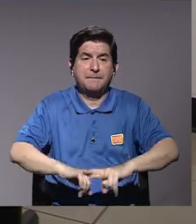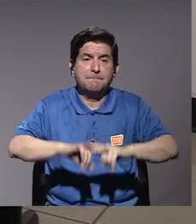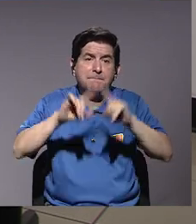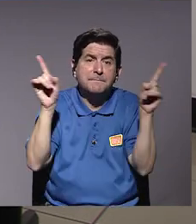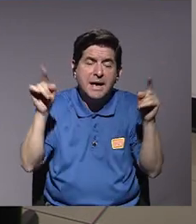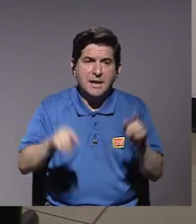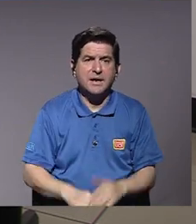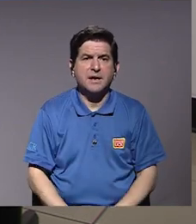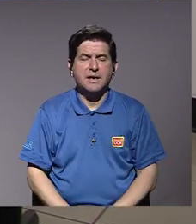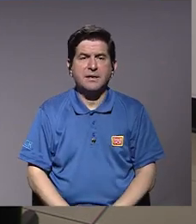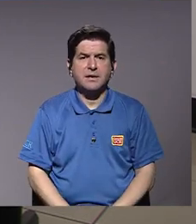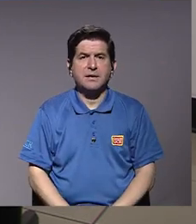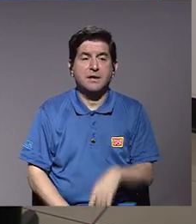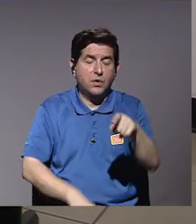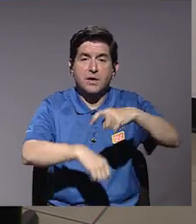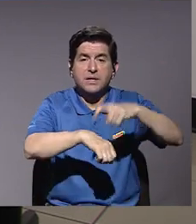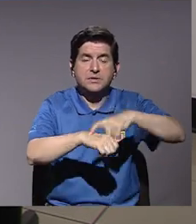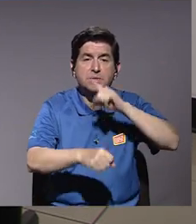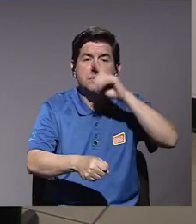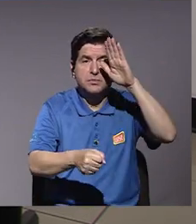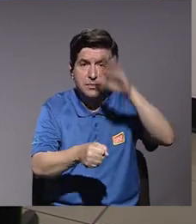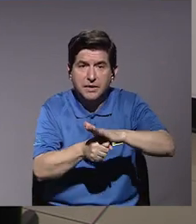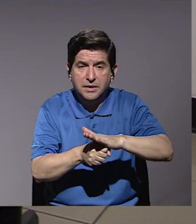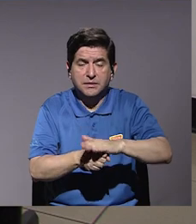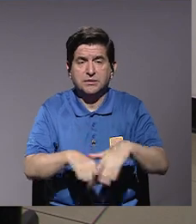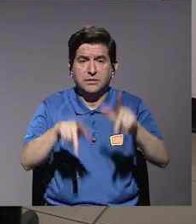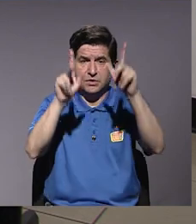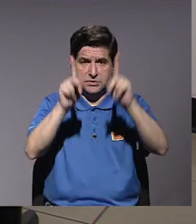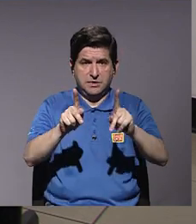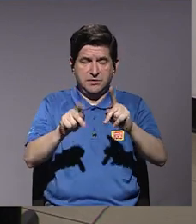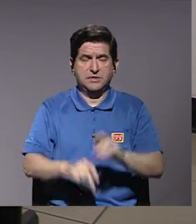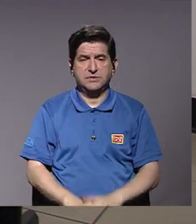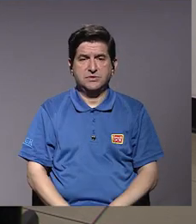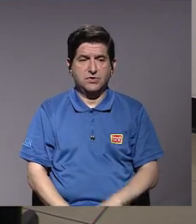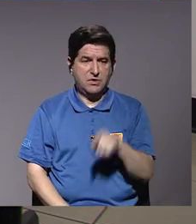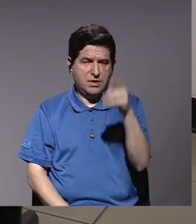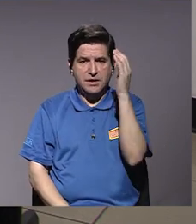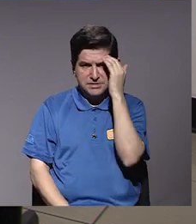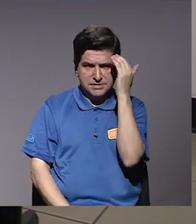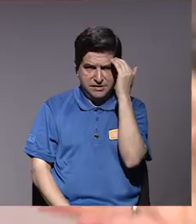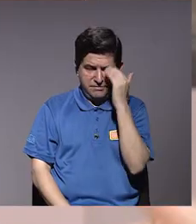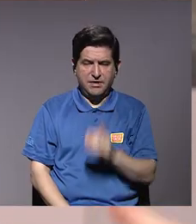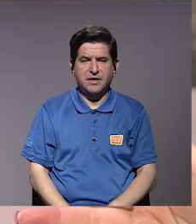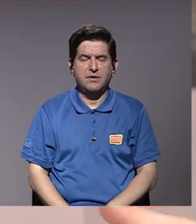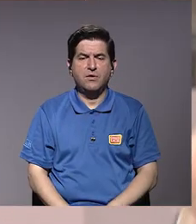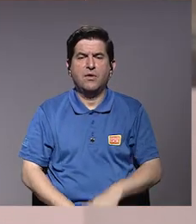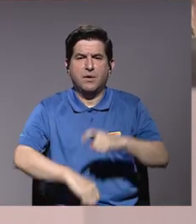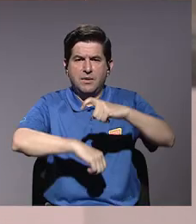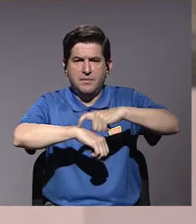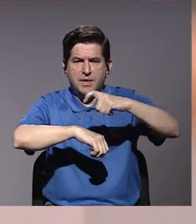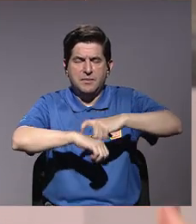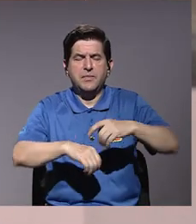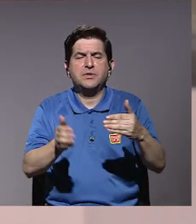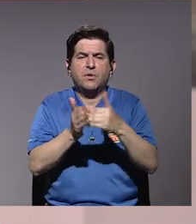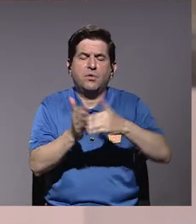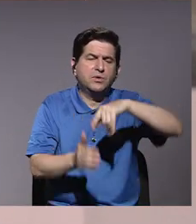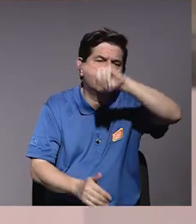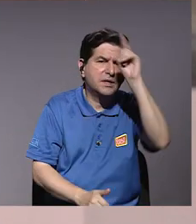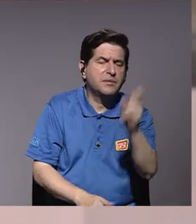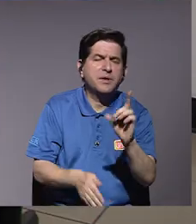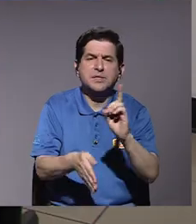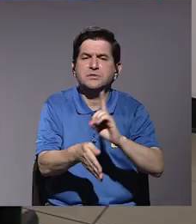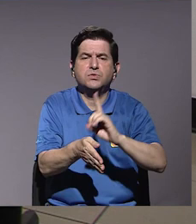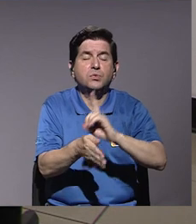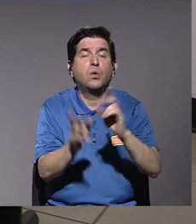pero como llevarlo a cabo en ese momento, digamos, si la persona es en ese momento, o sea, que lo sepa para que en ese momento le pueda repreguntar